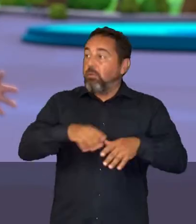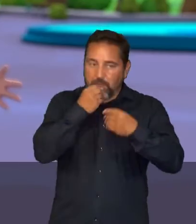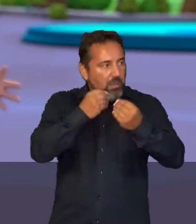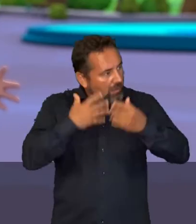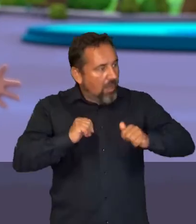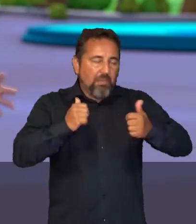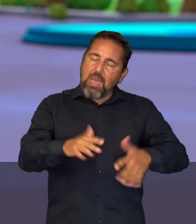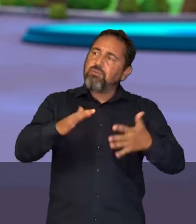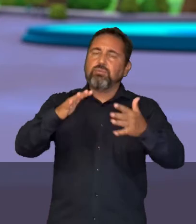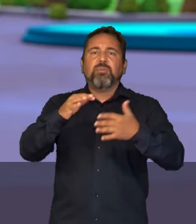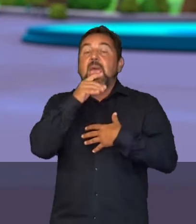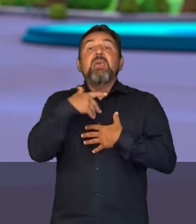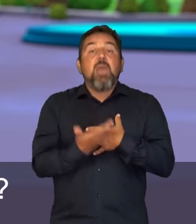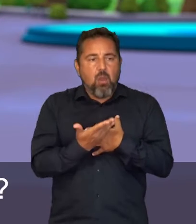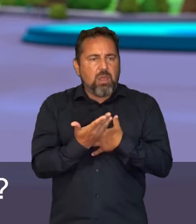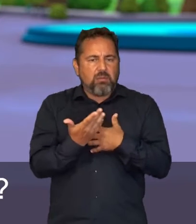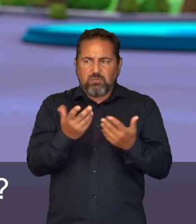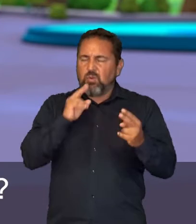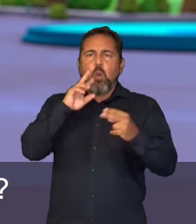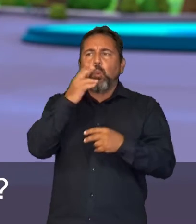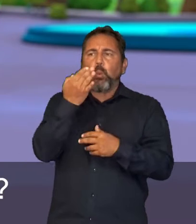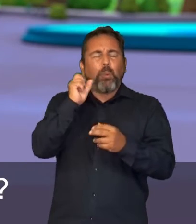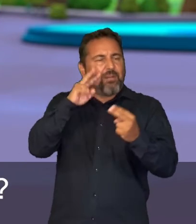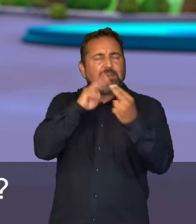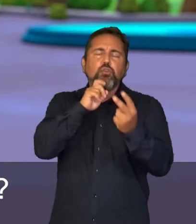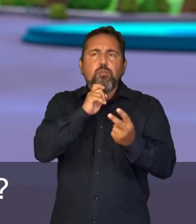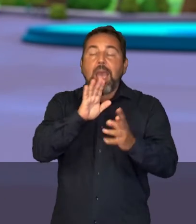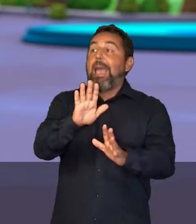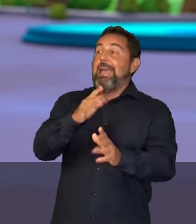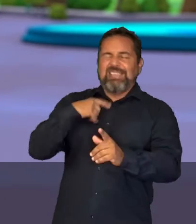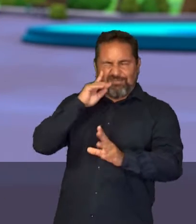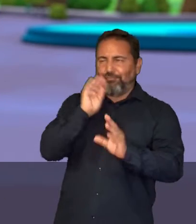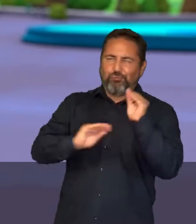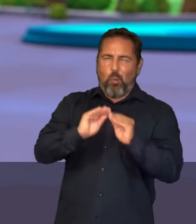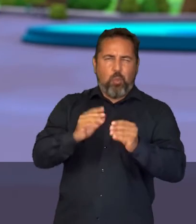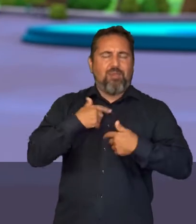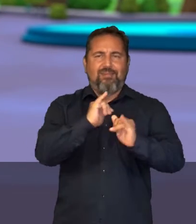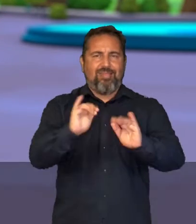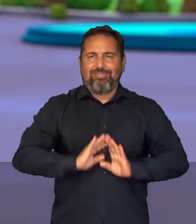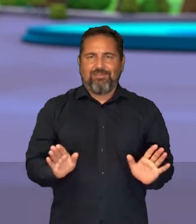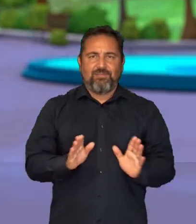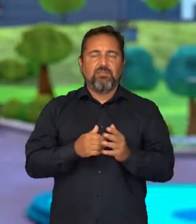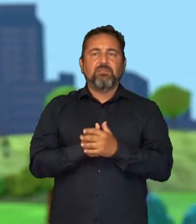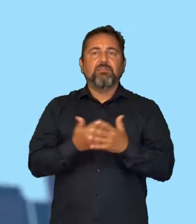Pues bien, empezamos. ¿Y ahora cómo nos vemos con Rubén? Esperad, ya tengo la solución.